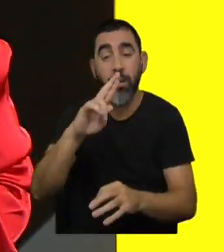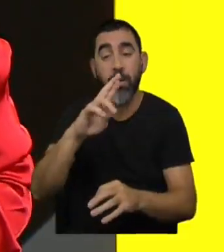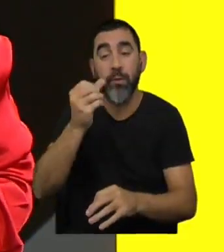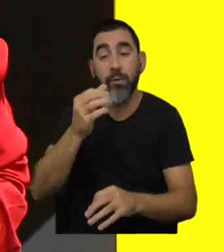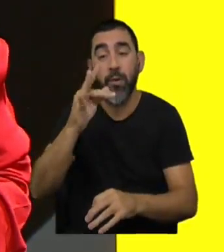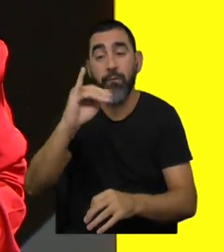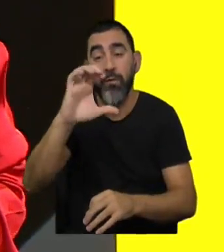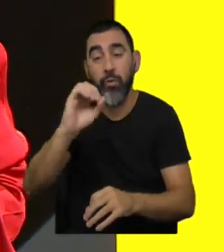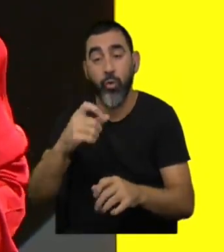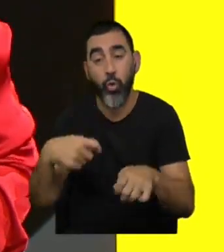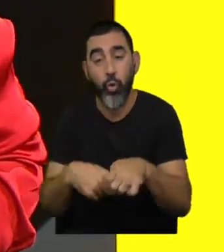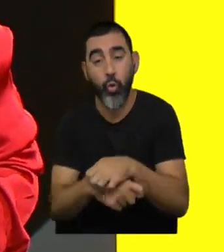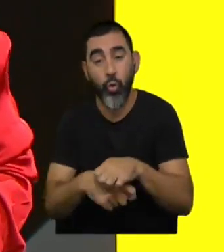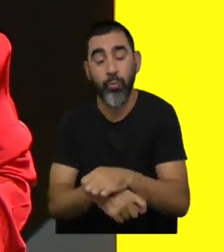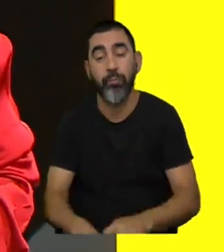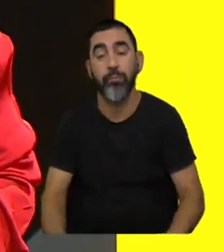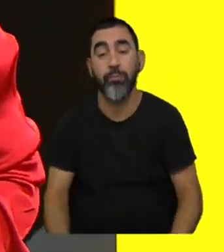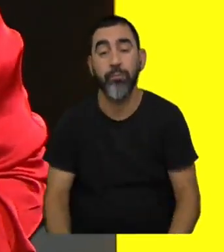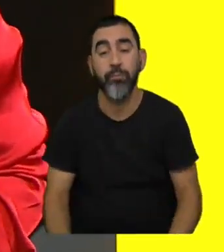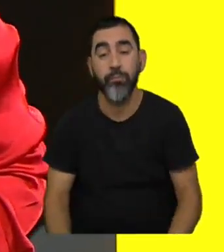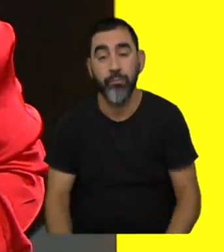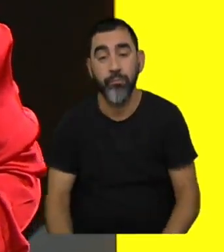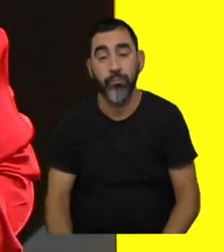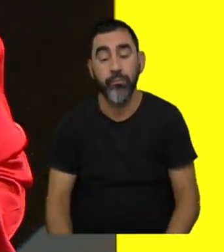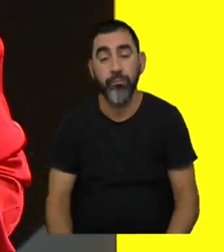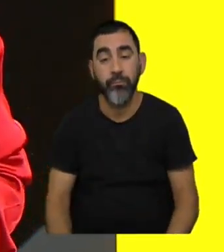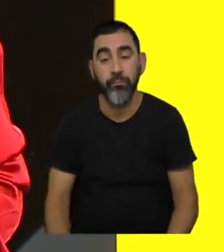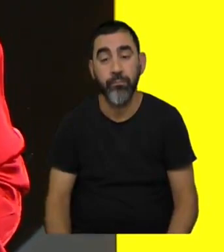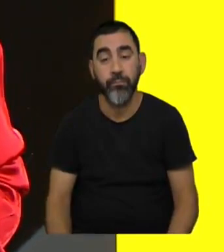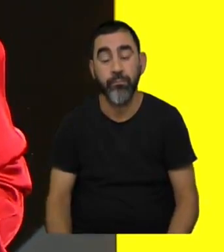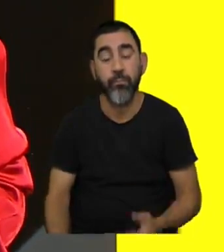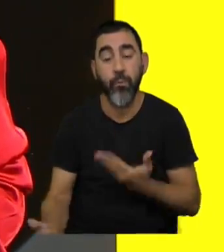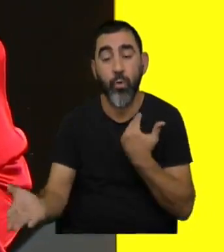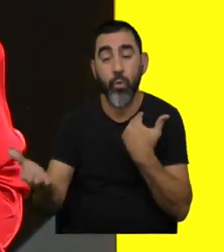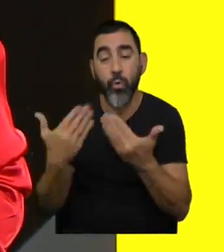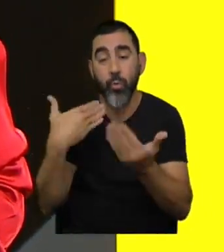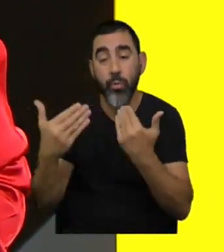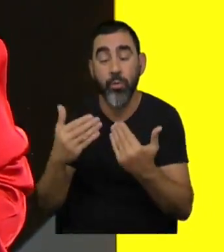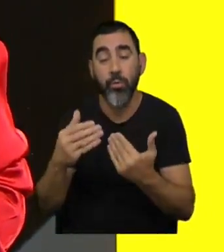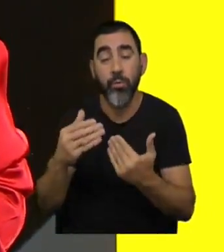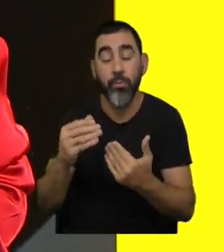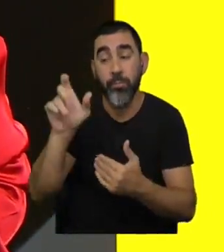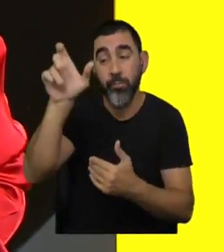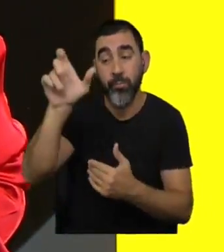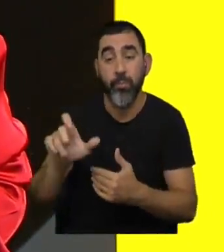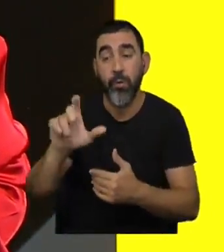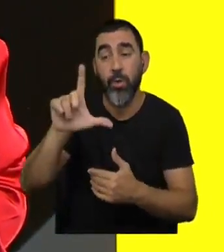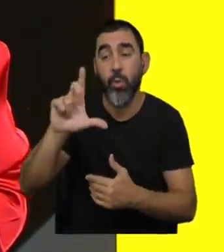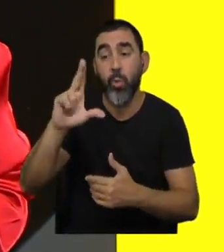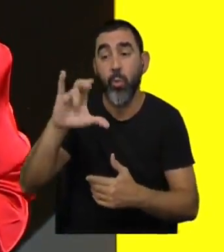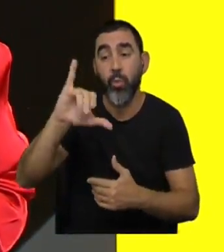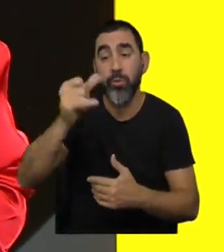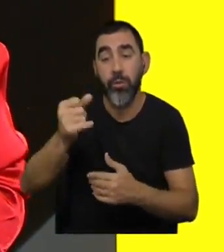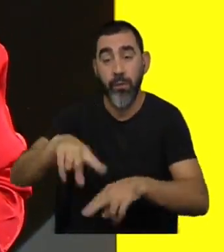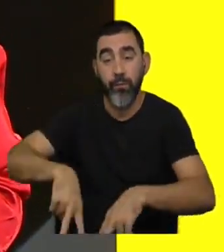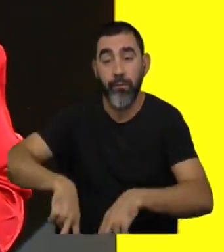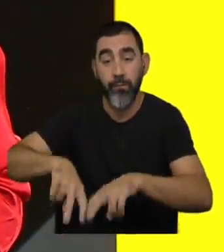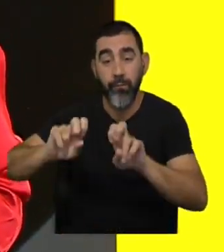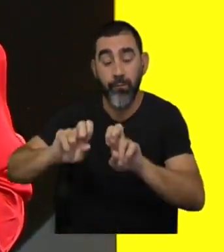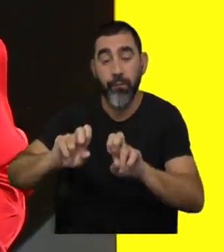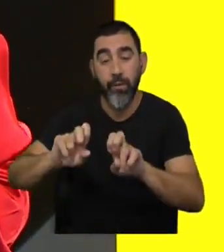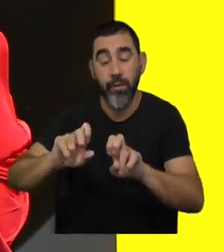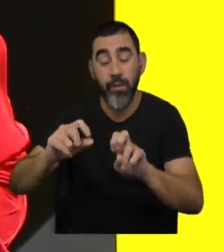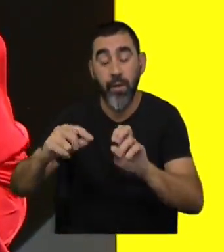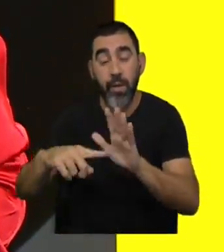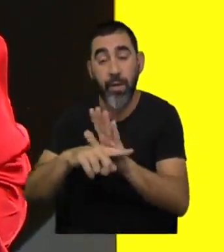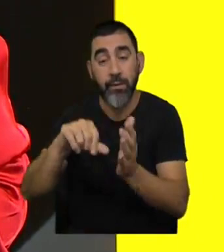de fauna. Entonces, para hablar de este estudio, conversamos con Lucía Bergós, que es investigadora del Centro Universitario del Regional